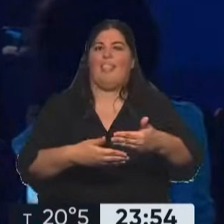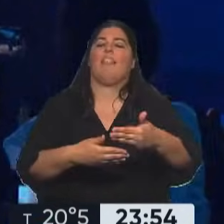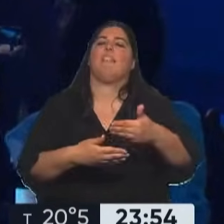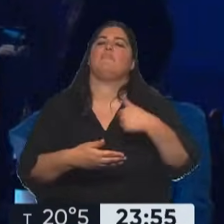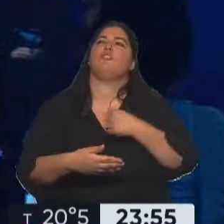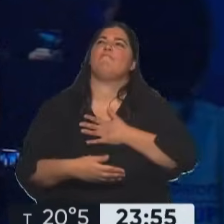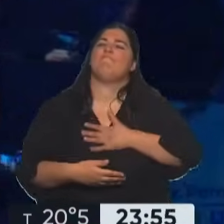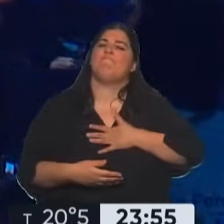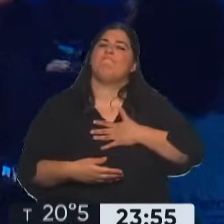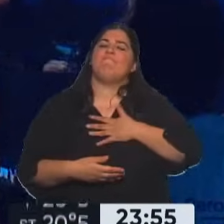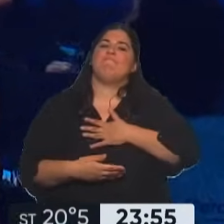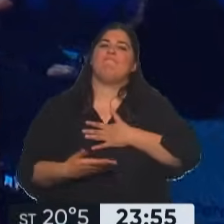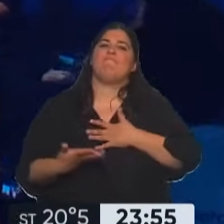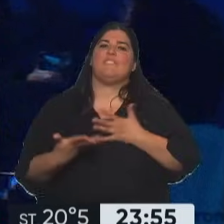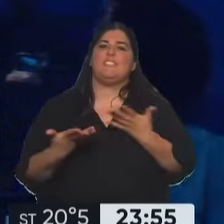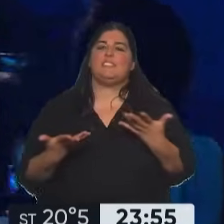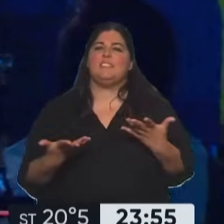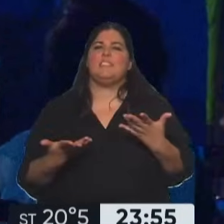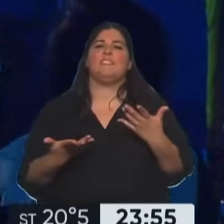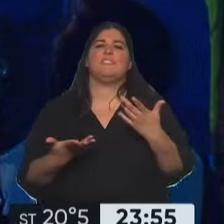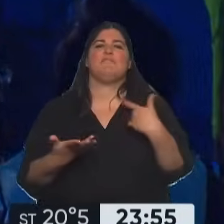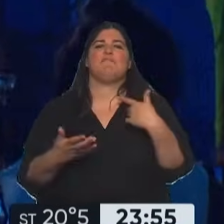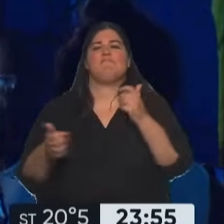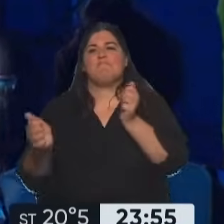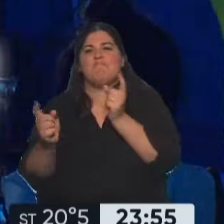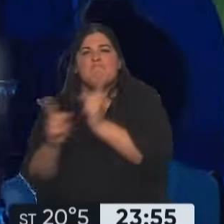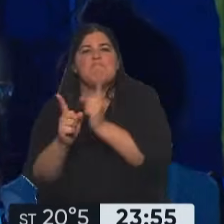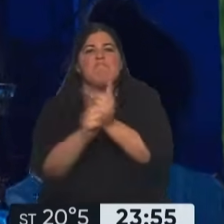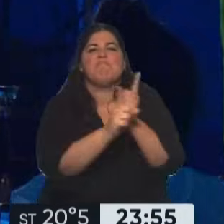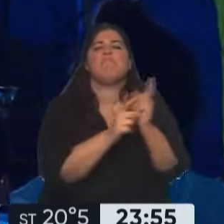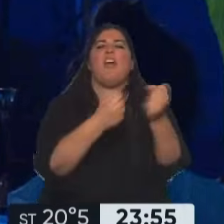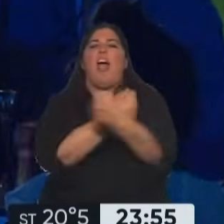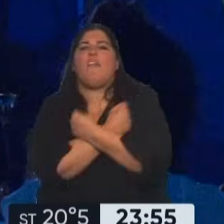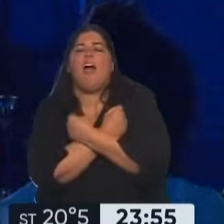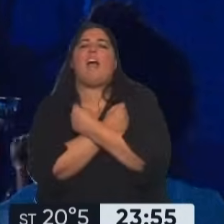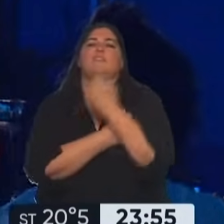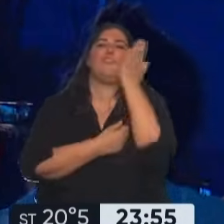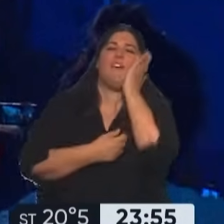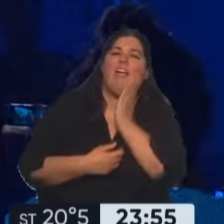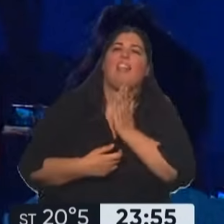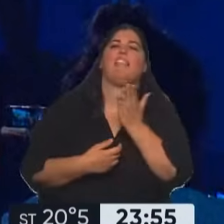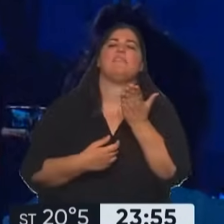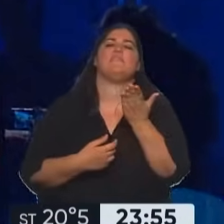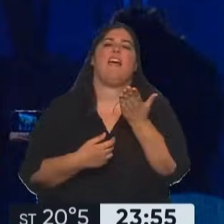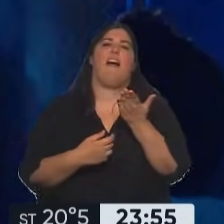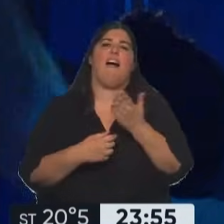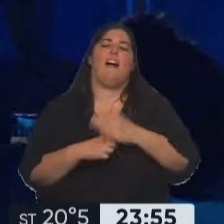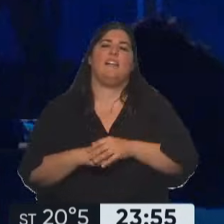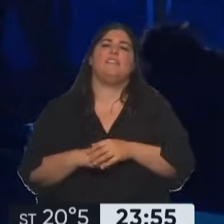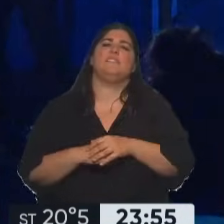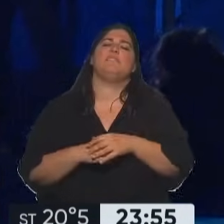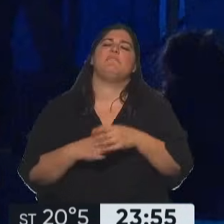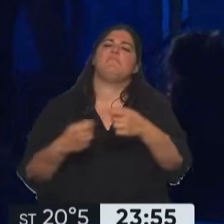sentía en el abrazo, en la caricia, en